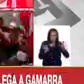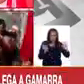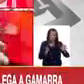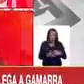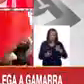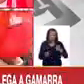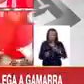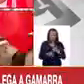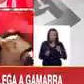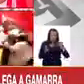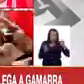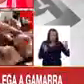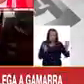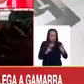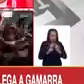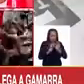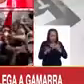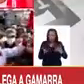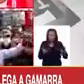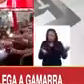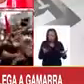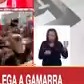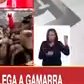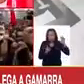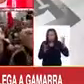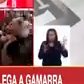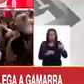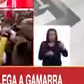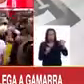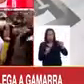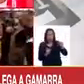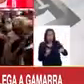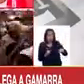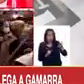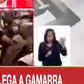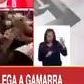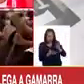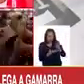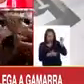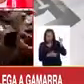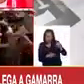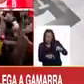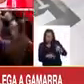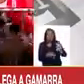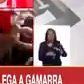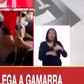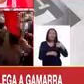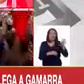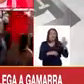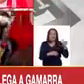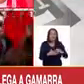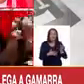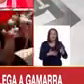De cualquier ofensa, digamos, o de cualquier objeto que le pueda caer, porque tenemos la duda aún si es que lanzado una botella o no. Probablemente nos van a cuadrar las imágenes